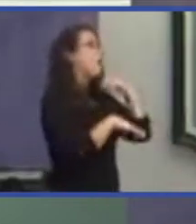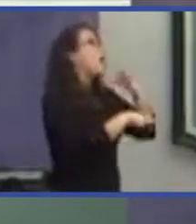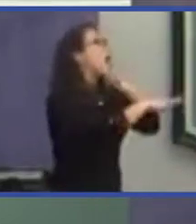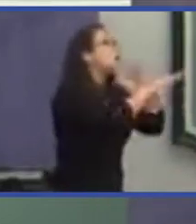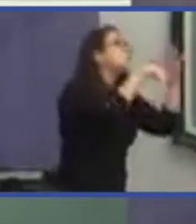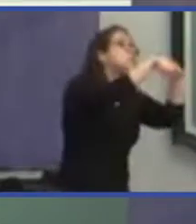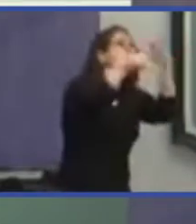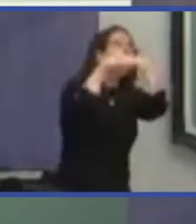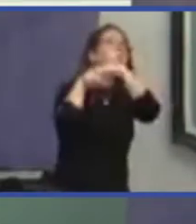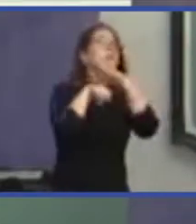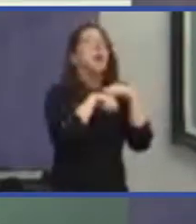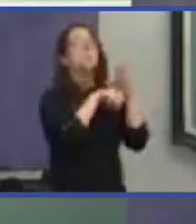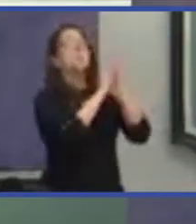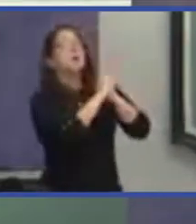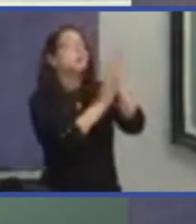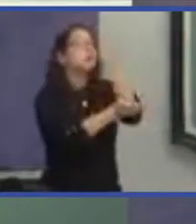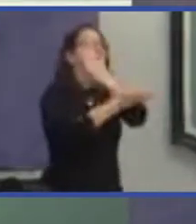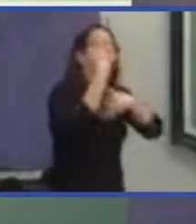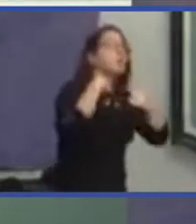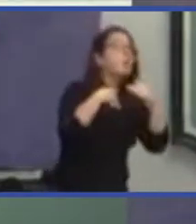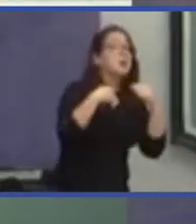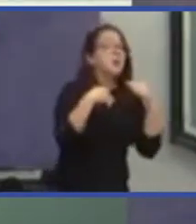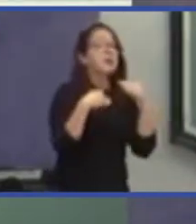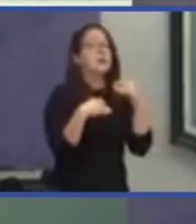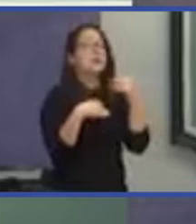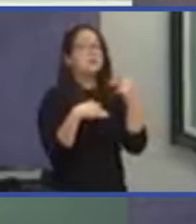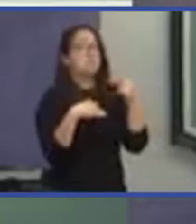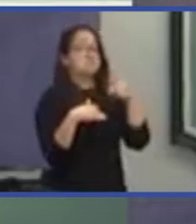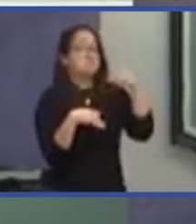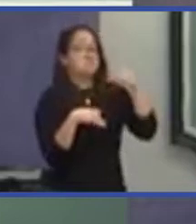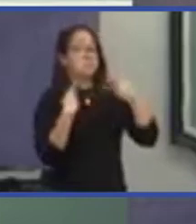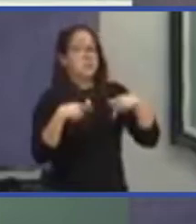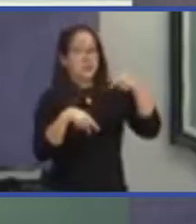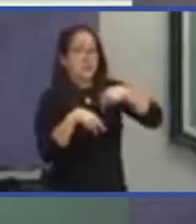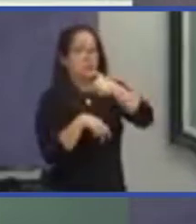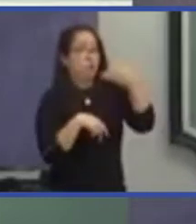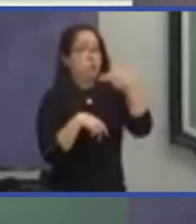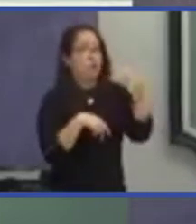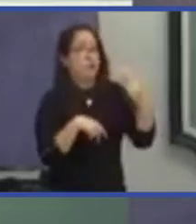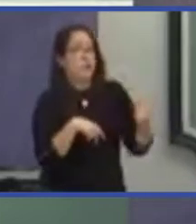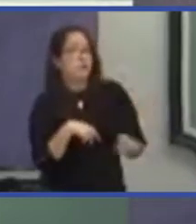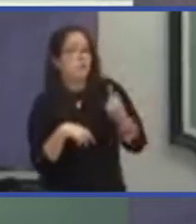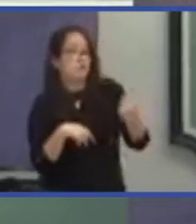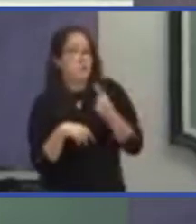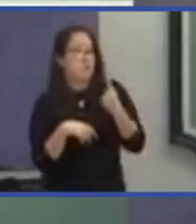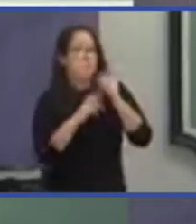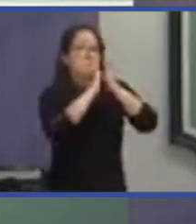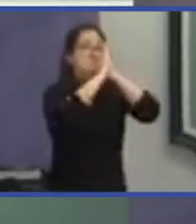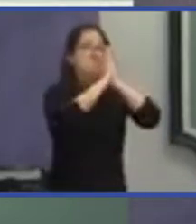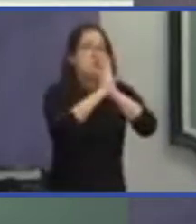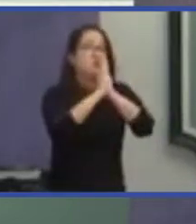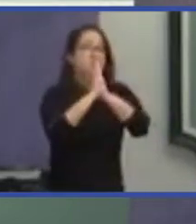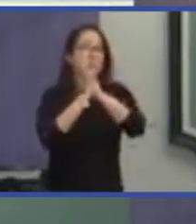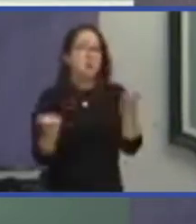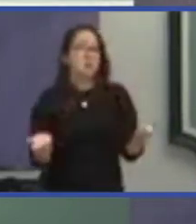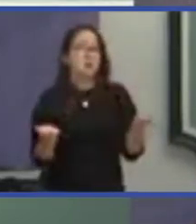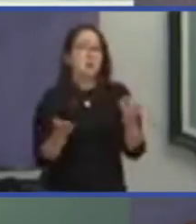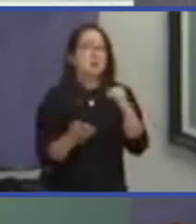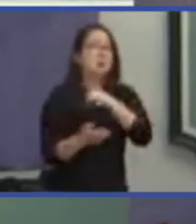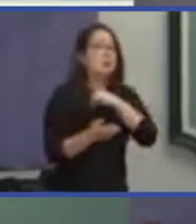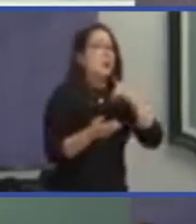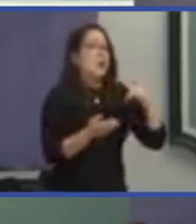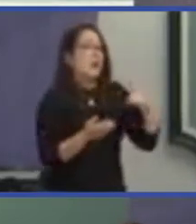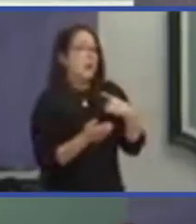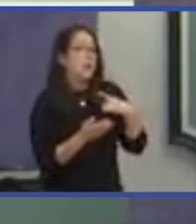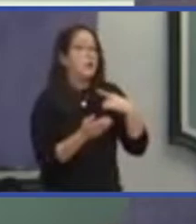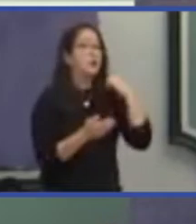huéspedes del país, del hotel del infinito, tienen que sumarle un uno al